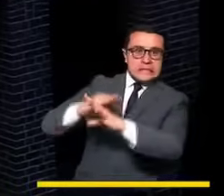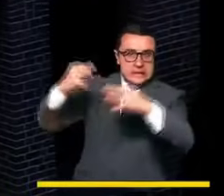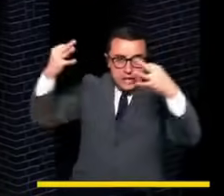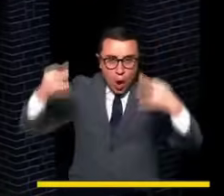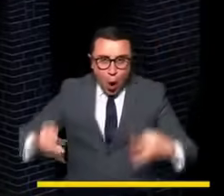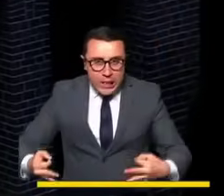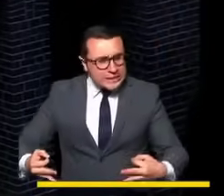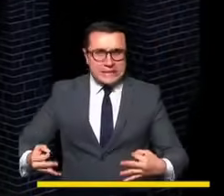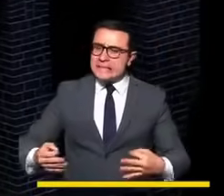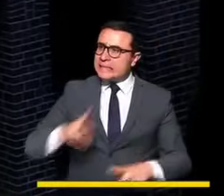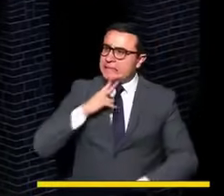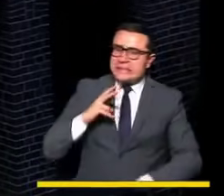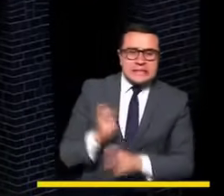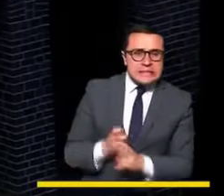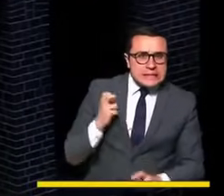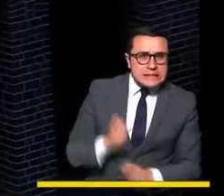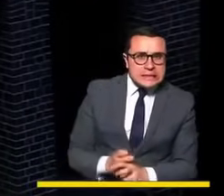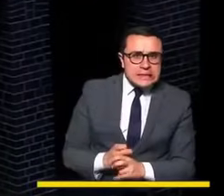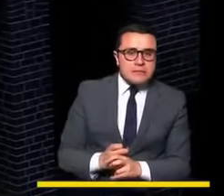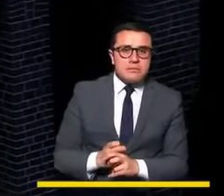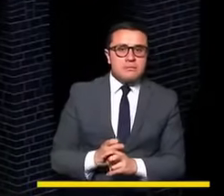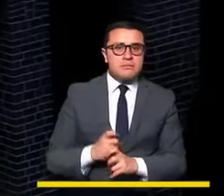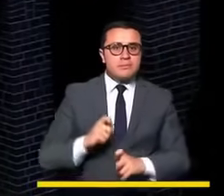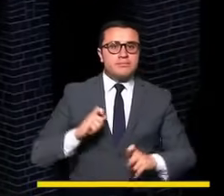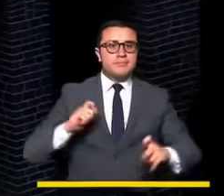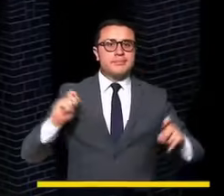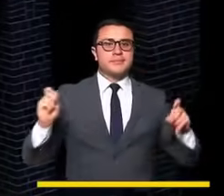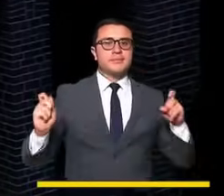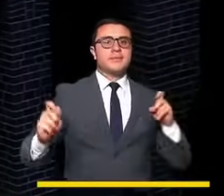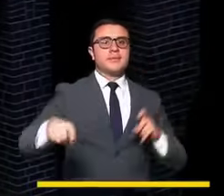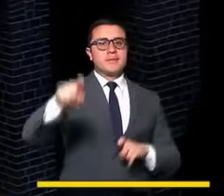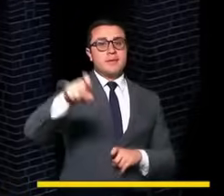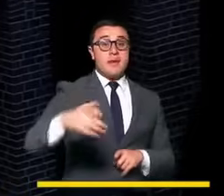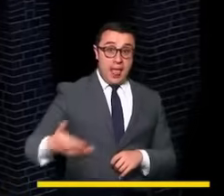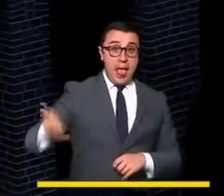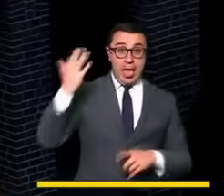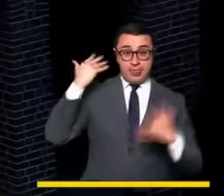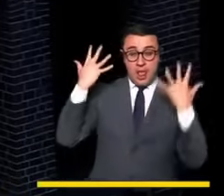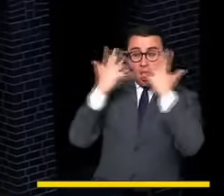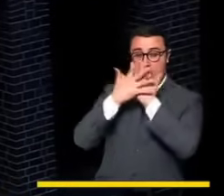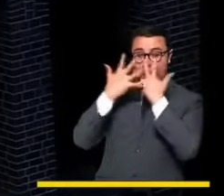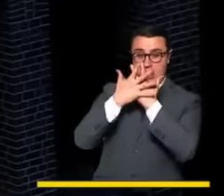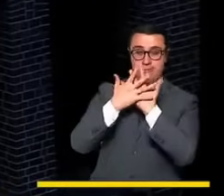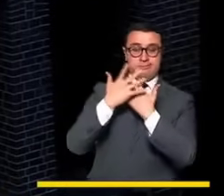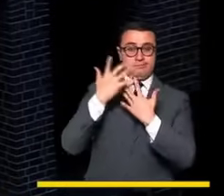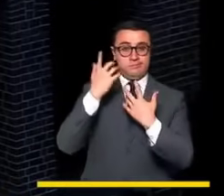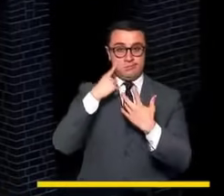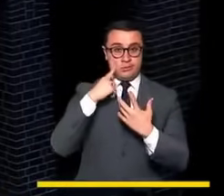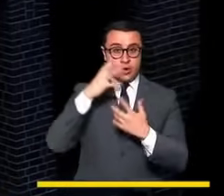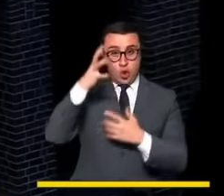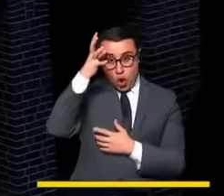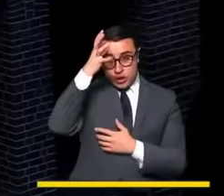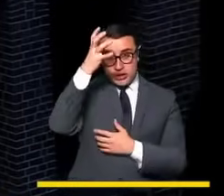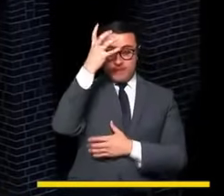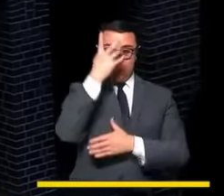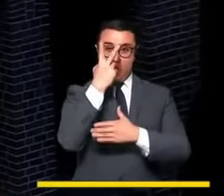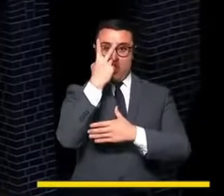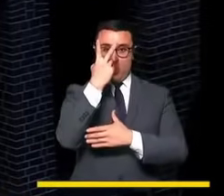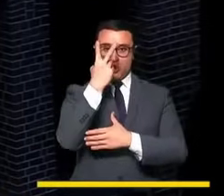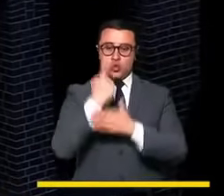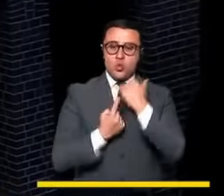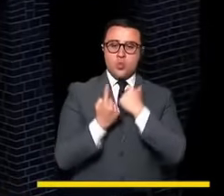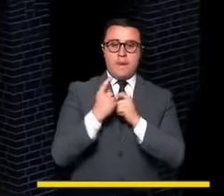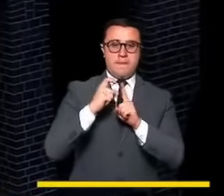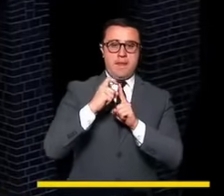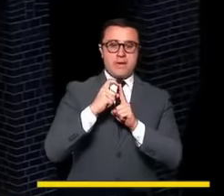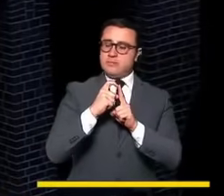cosas cada vez más diferentes. Antes las confundíamos en una sola palabra,